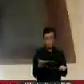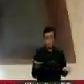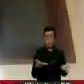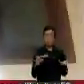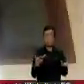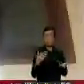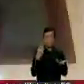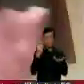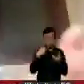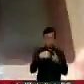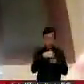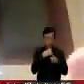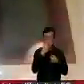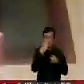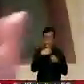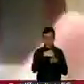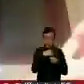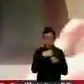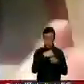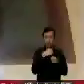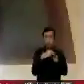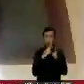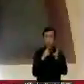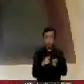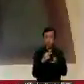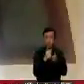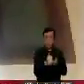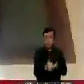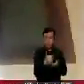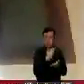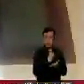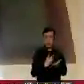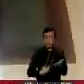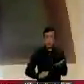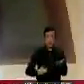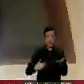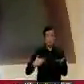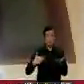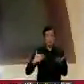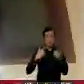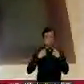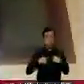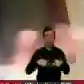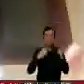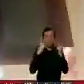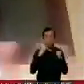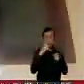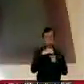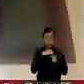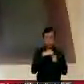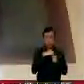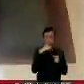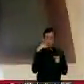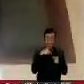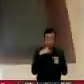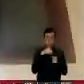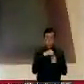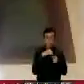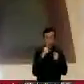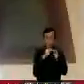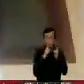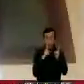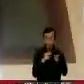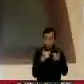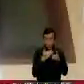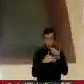lograr ese fondo o esa cuenta humanitaria que se ha hablado, que le ha hablado el presidente de la República, para poder emprender en este camino